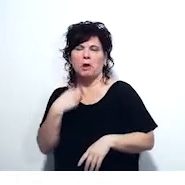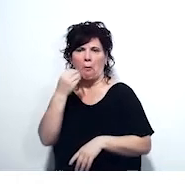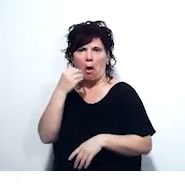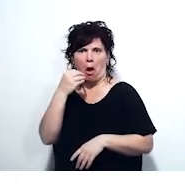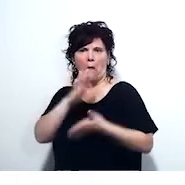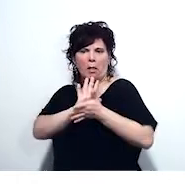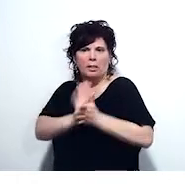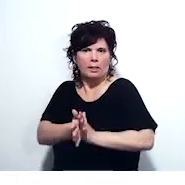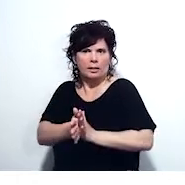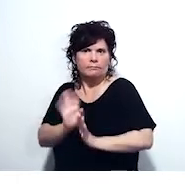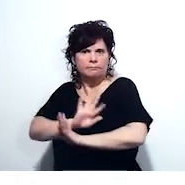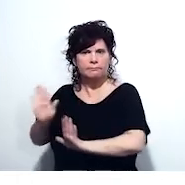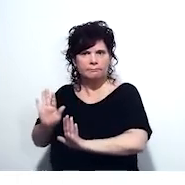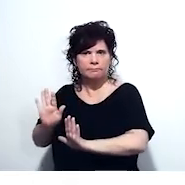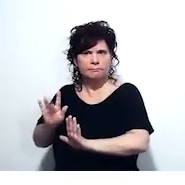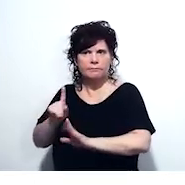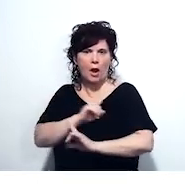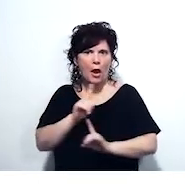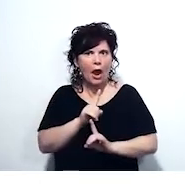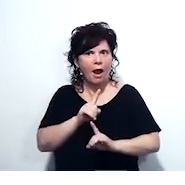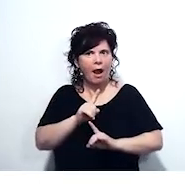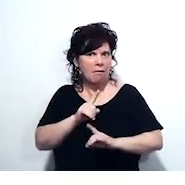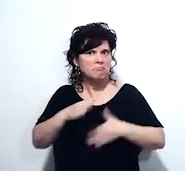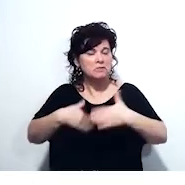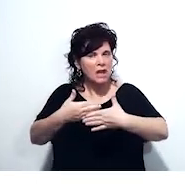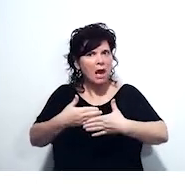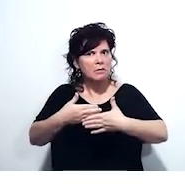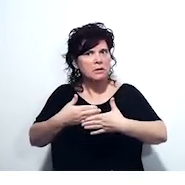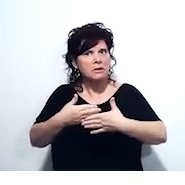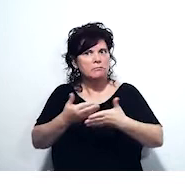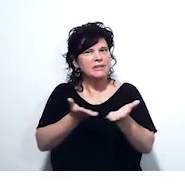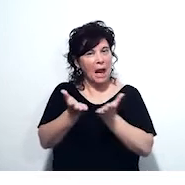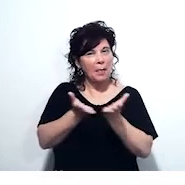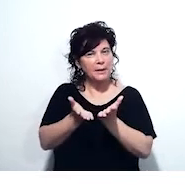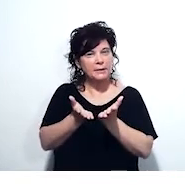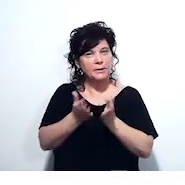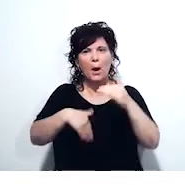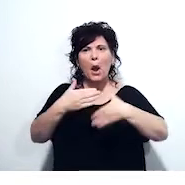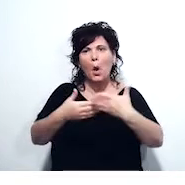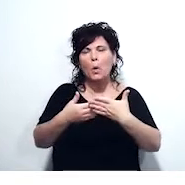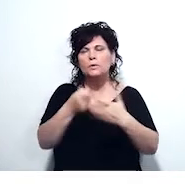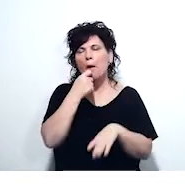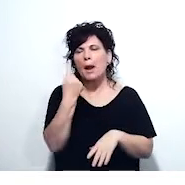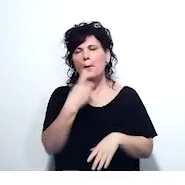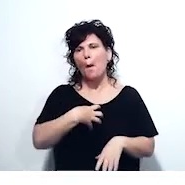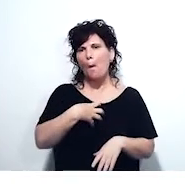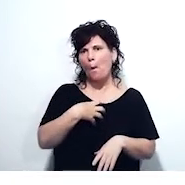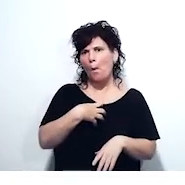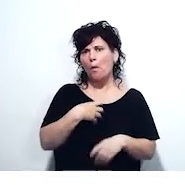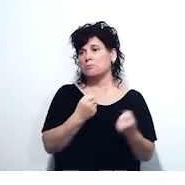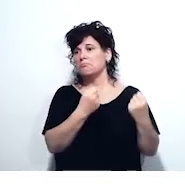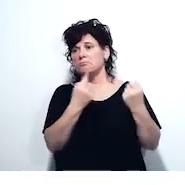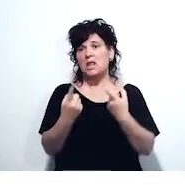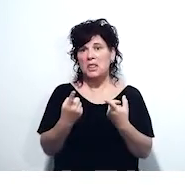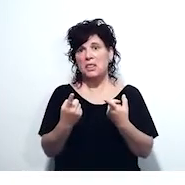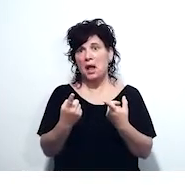existe más. El servicio lo uso y pasó. Por ejemplo, hay un servicio de un curso, de asesoramiento, se